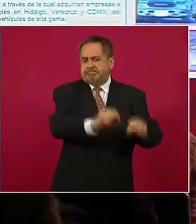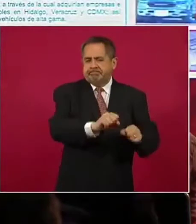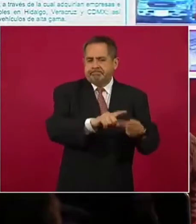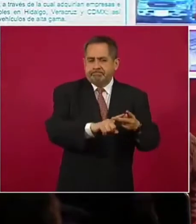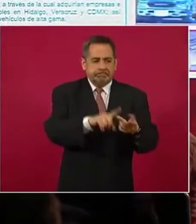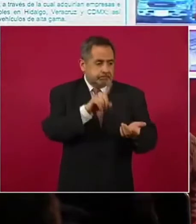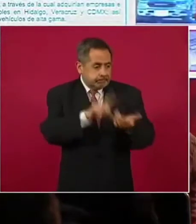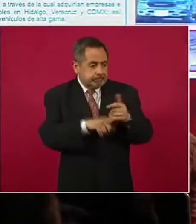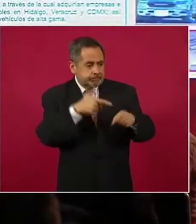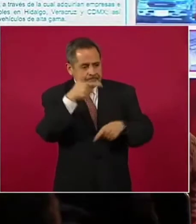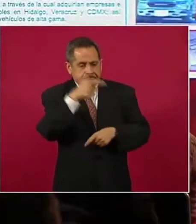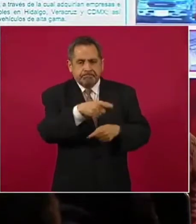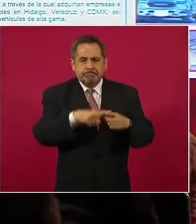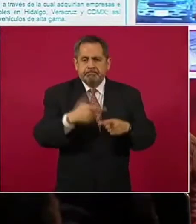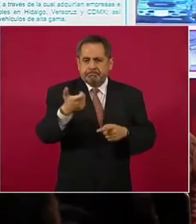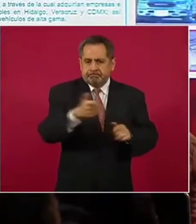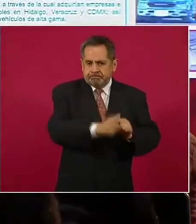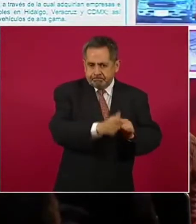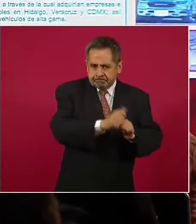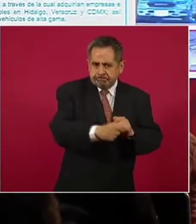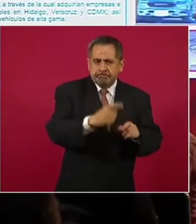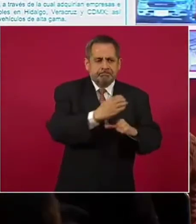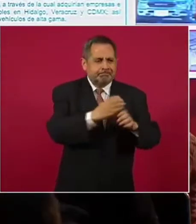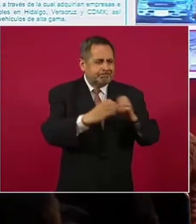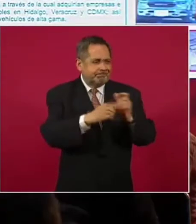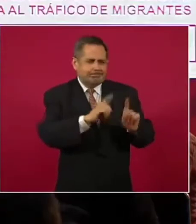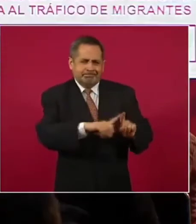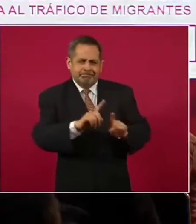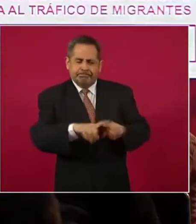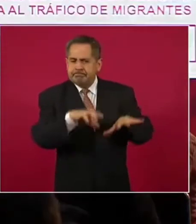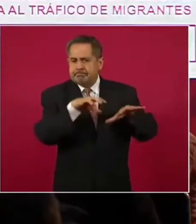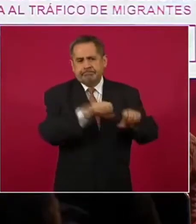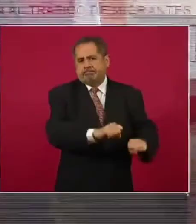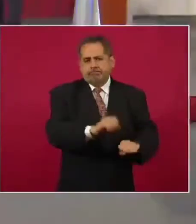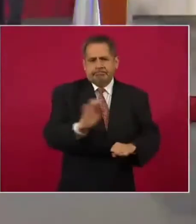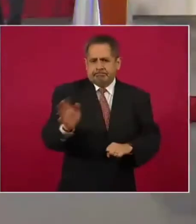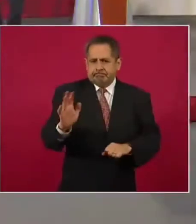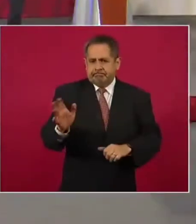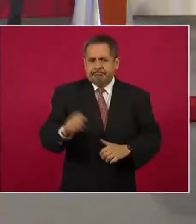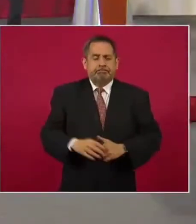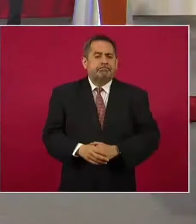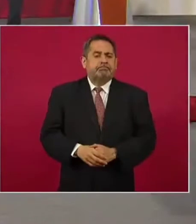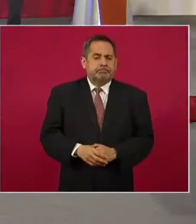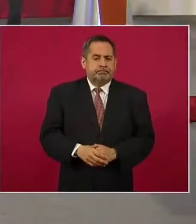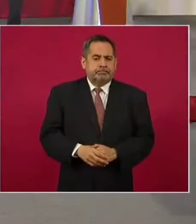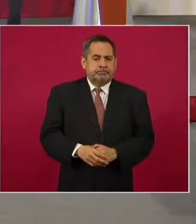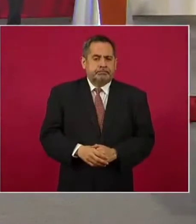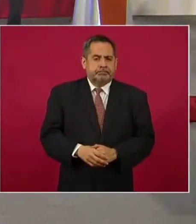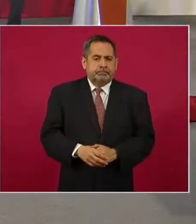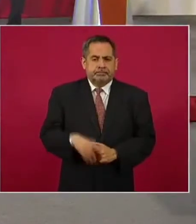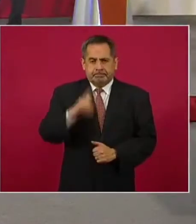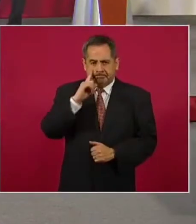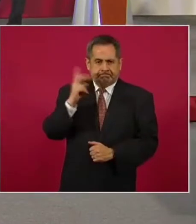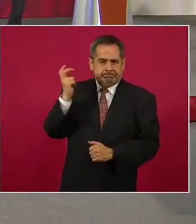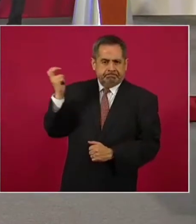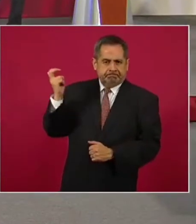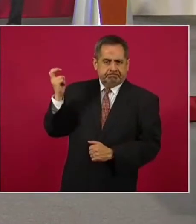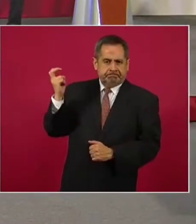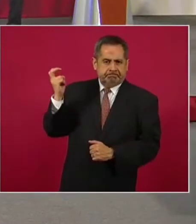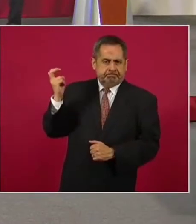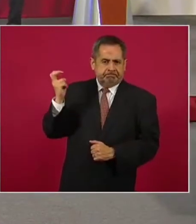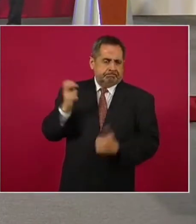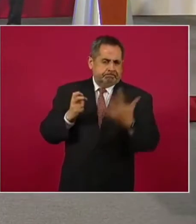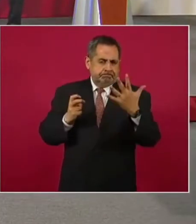equipo y diferentes elementos siguientes estos son los cinco